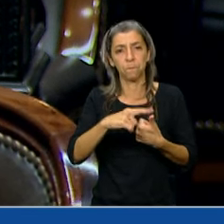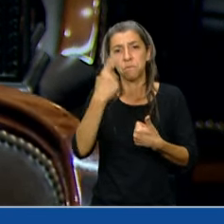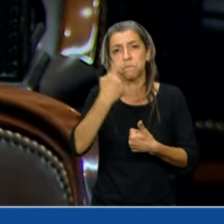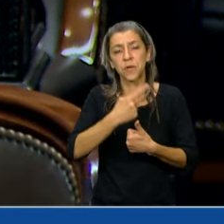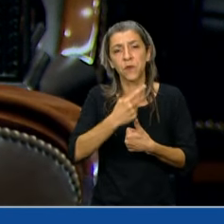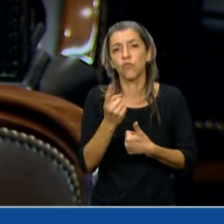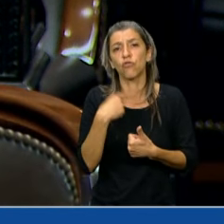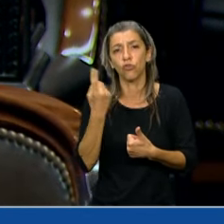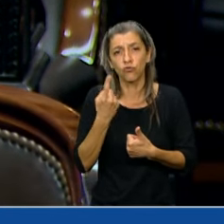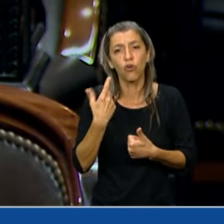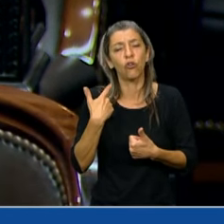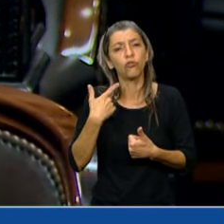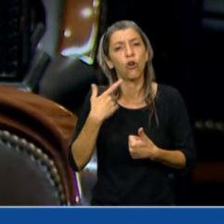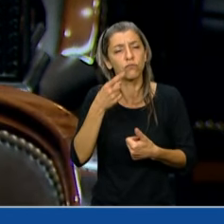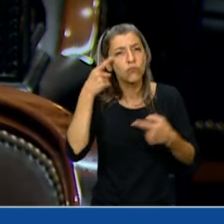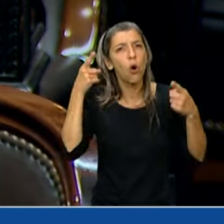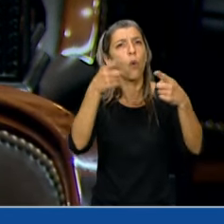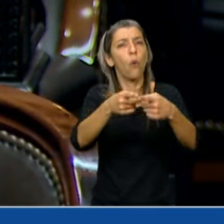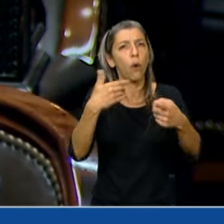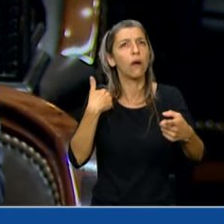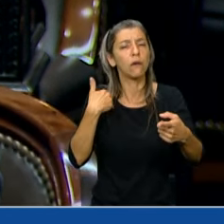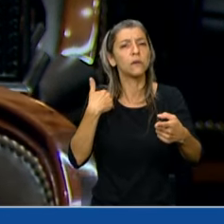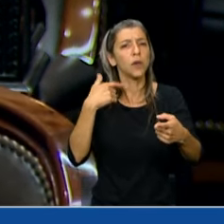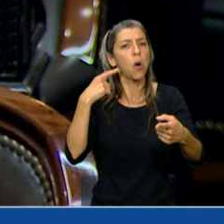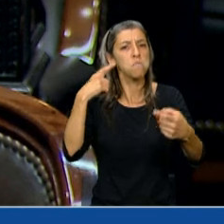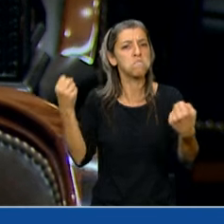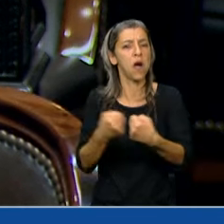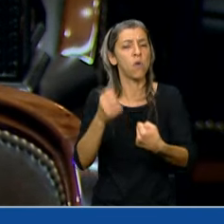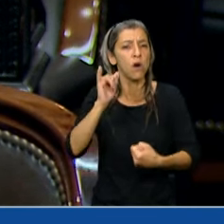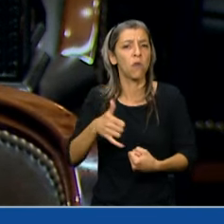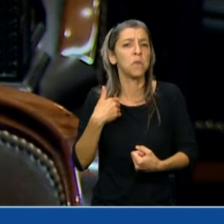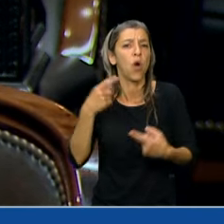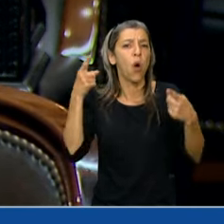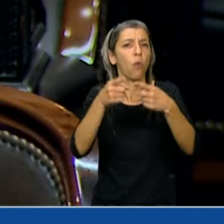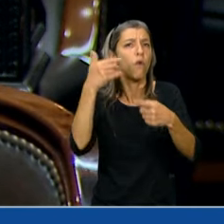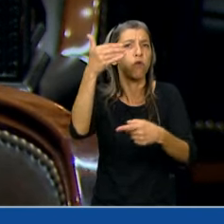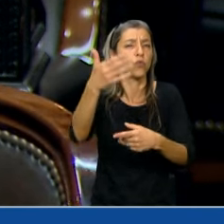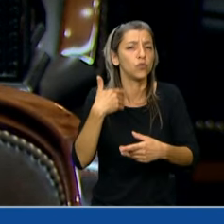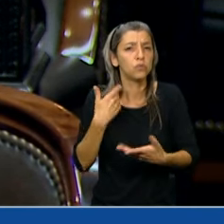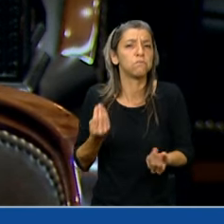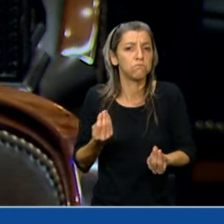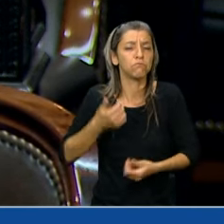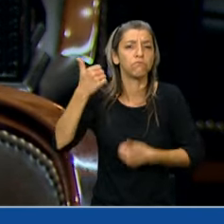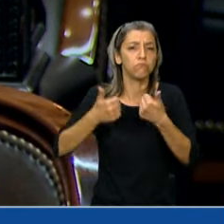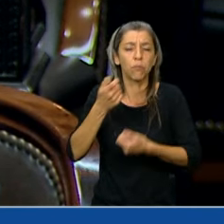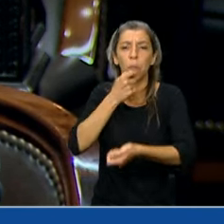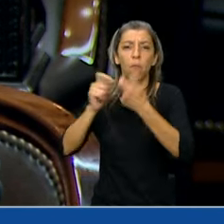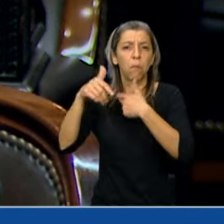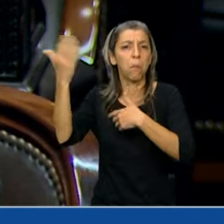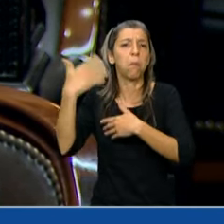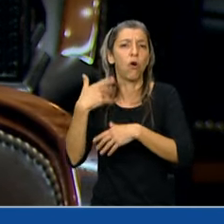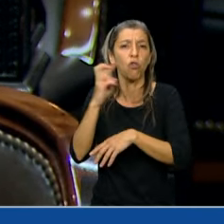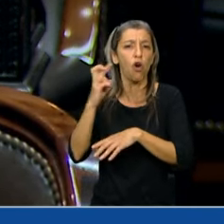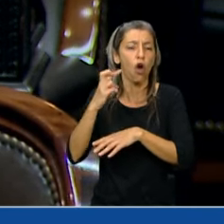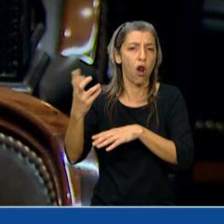cual Estamos de acuerdo en tener un proyecto que nos implique poder exportar y poder generar no solo Divisas